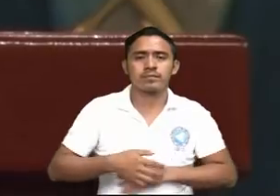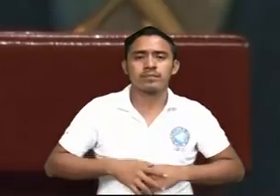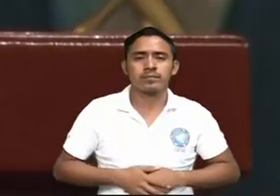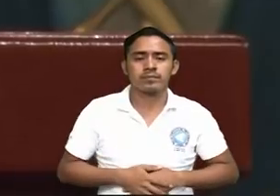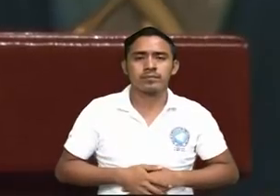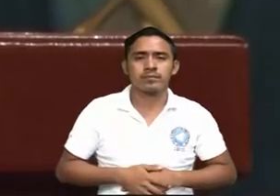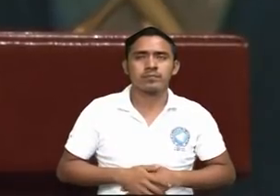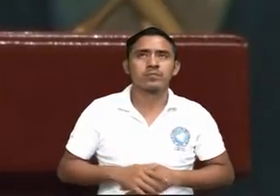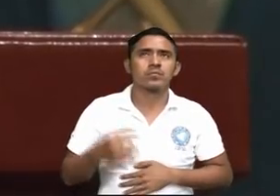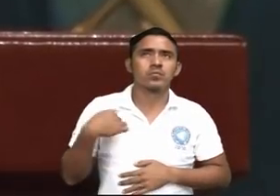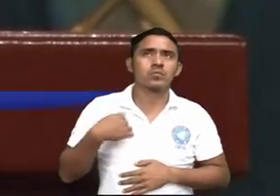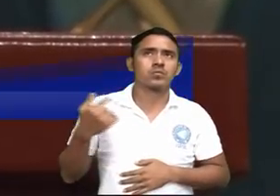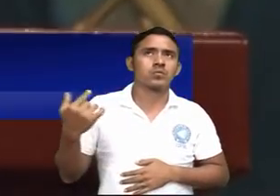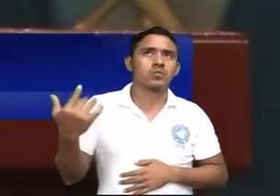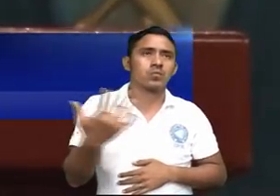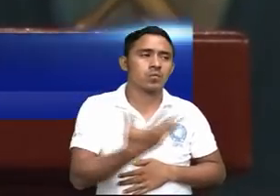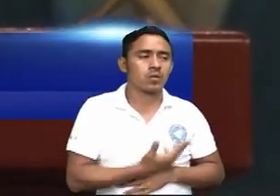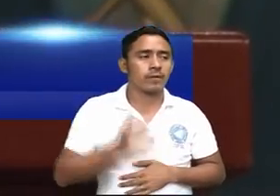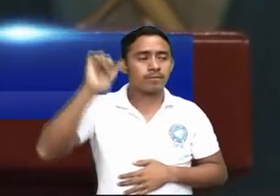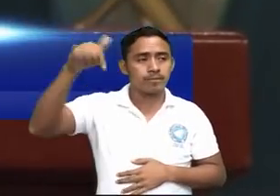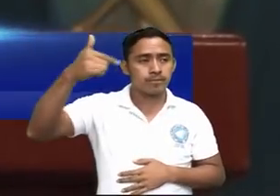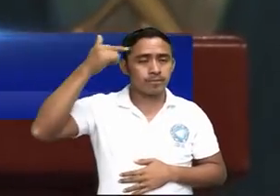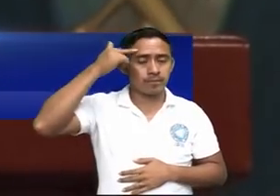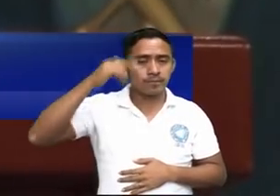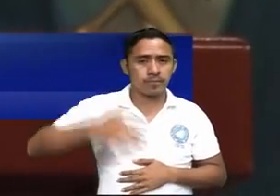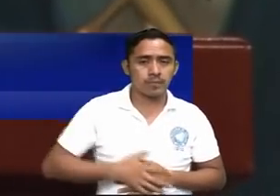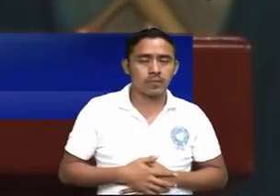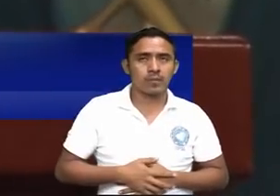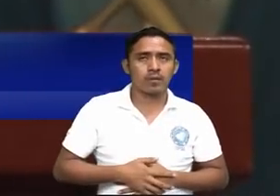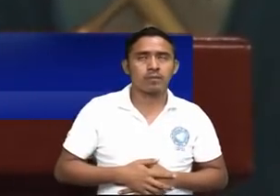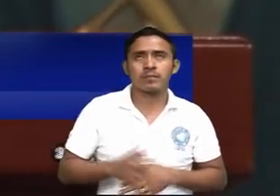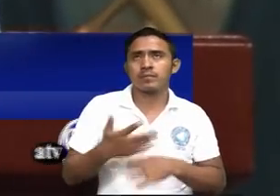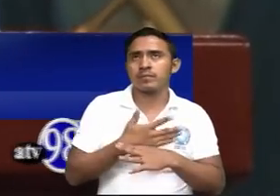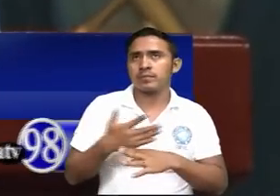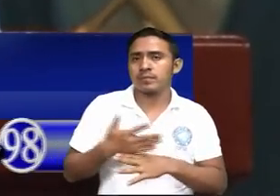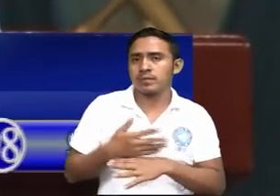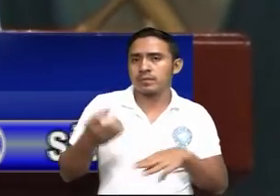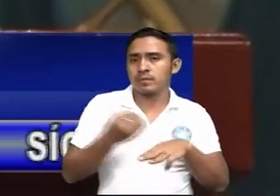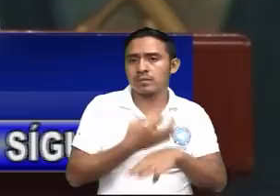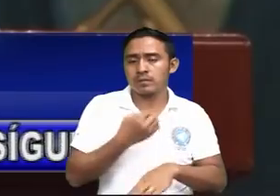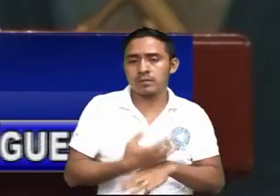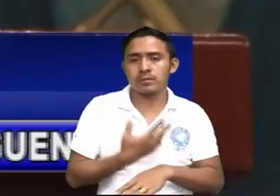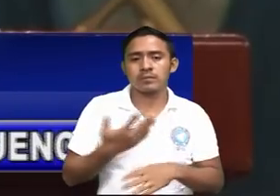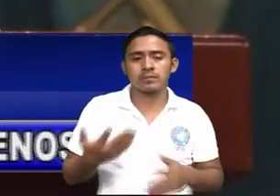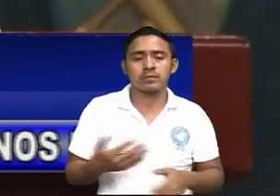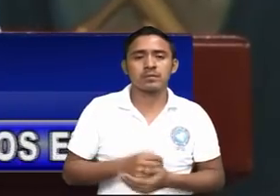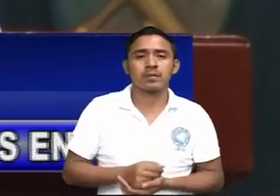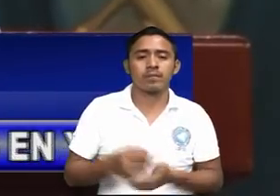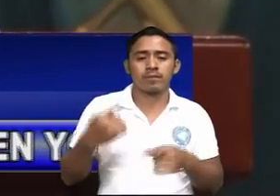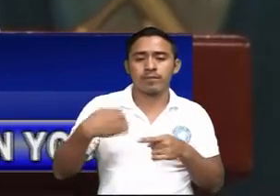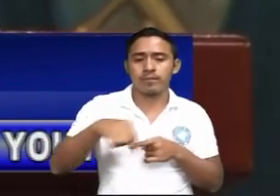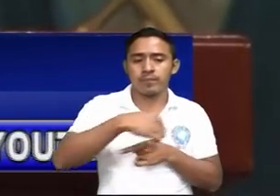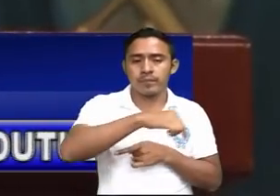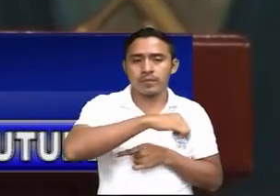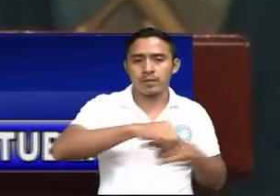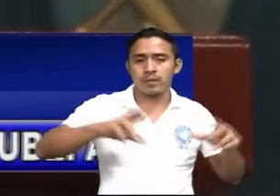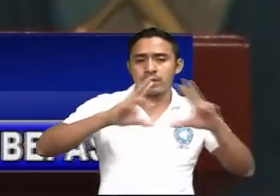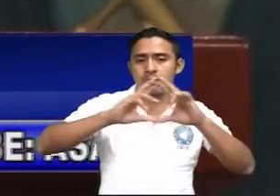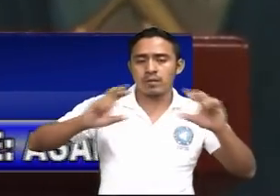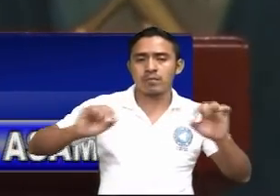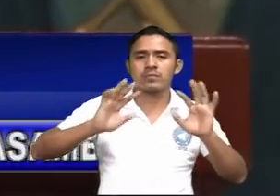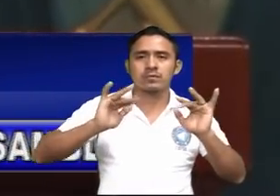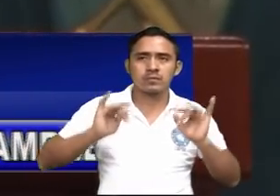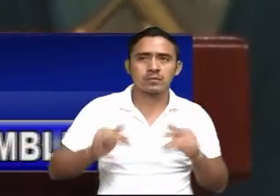2007. Nosotros, desde el gobierno y desde las diferentes alcaldías, de las diferentes municipalidades del país,